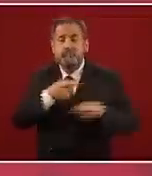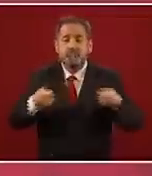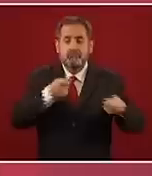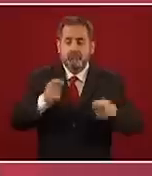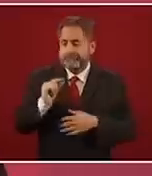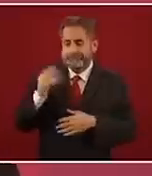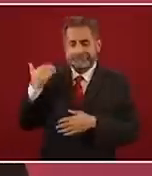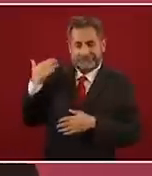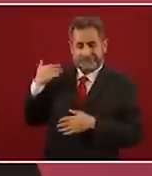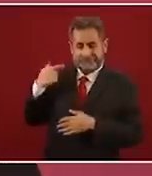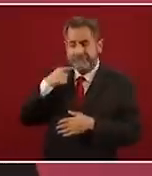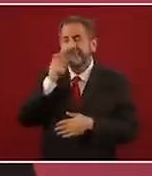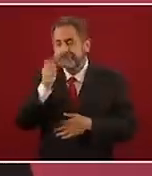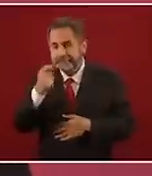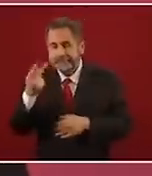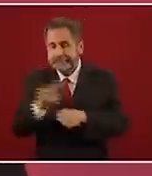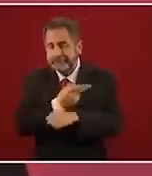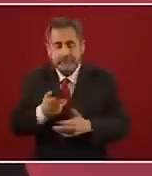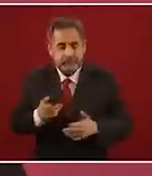Fechas recientes,